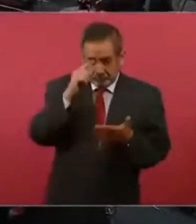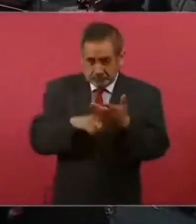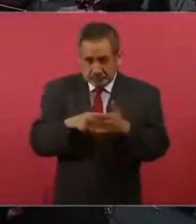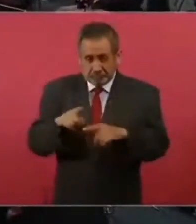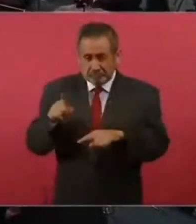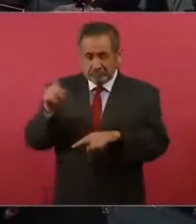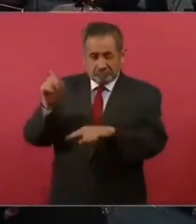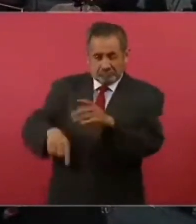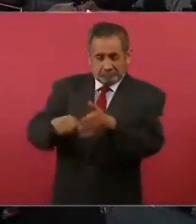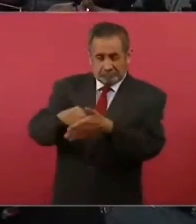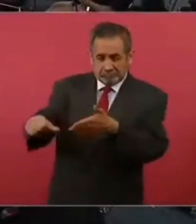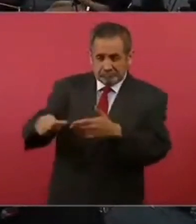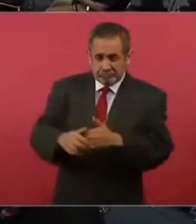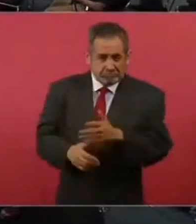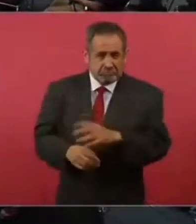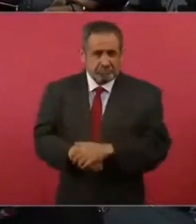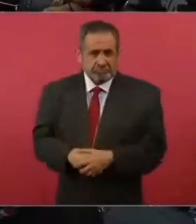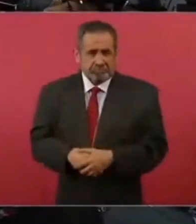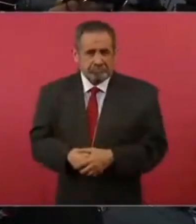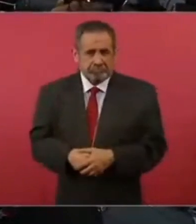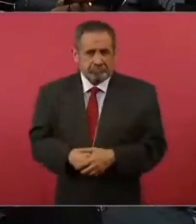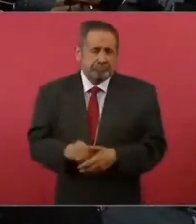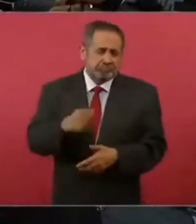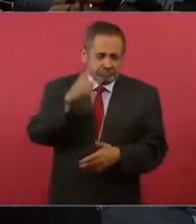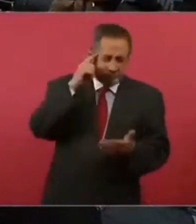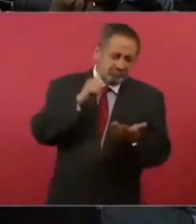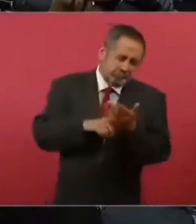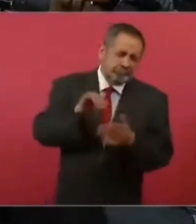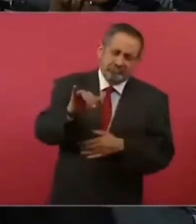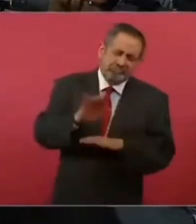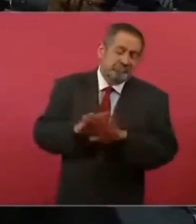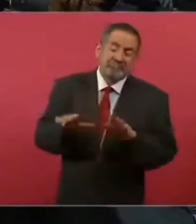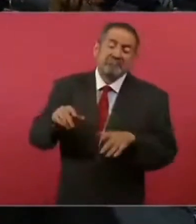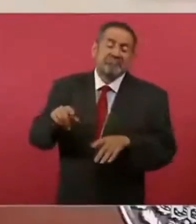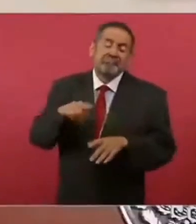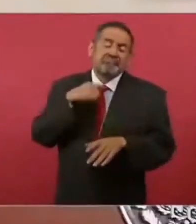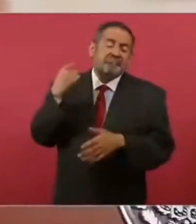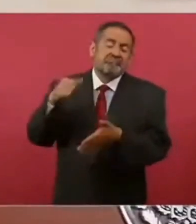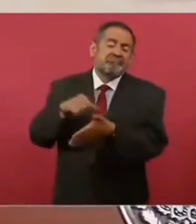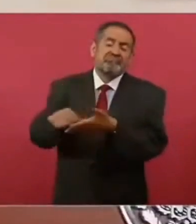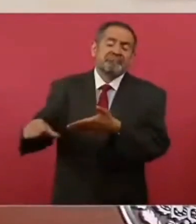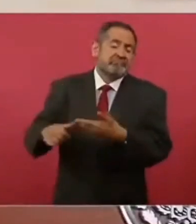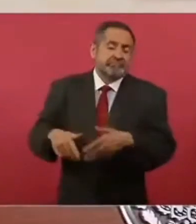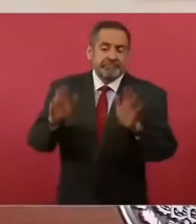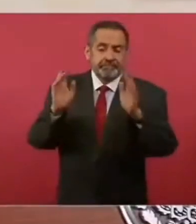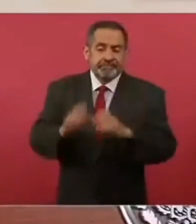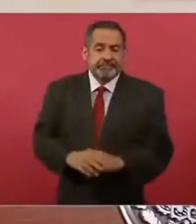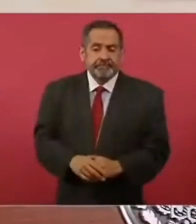ya ya ya lo dio ya ya